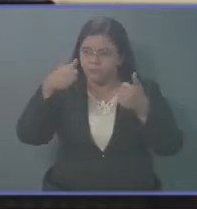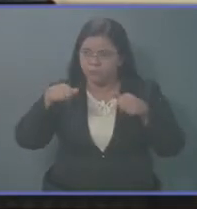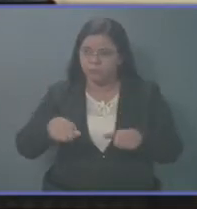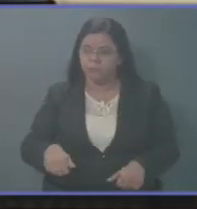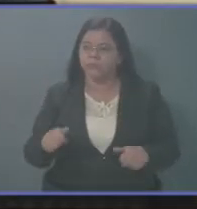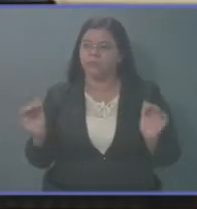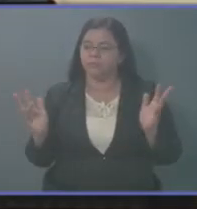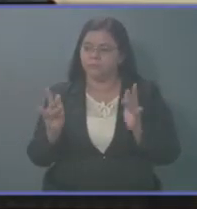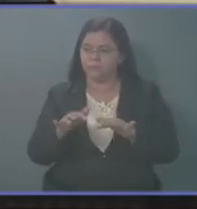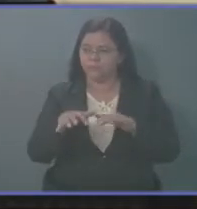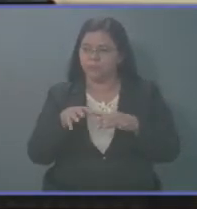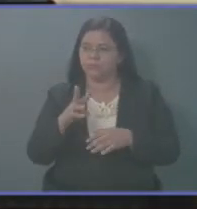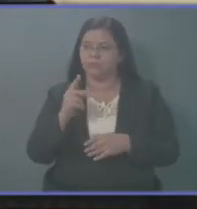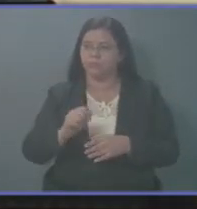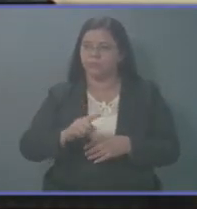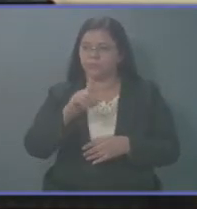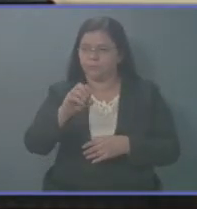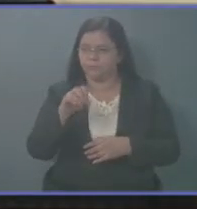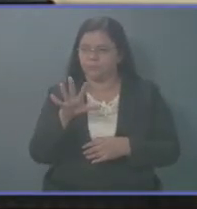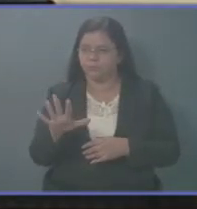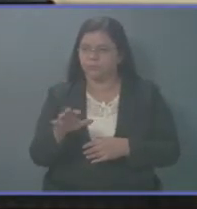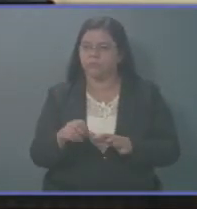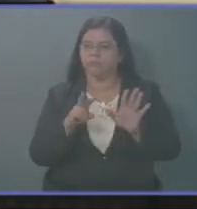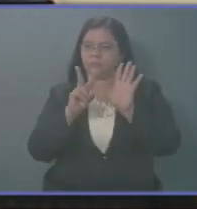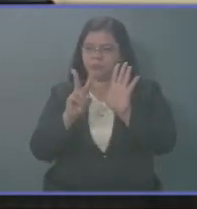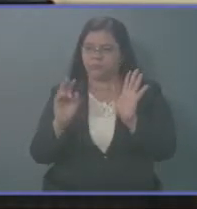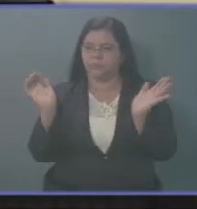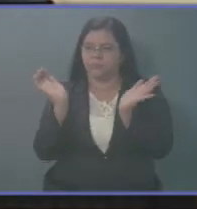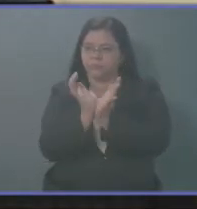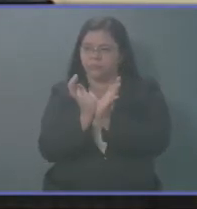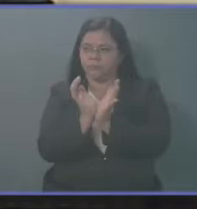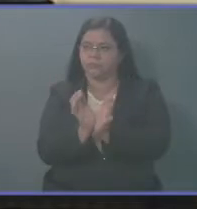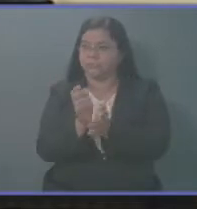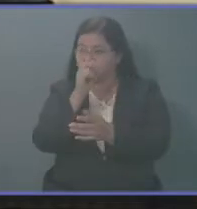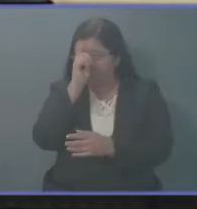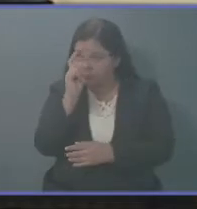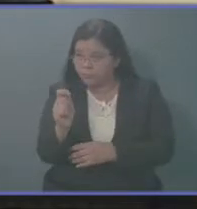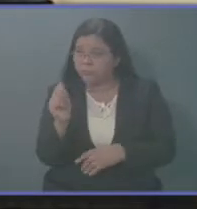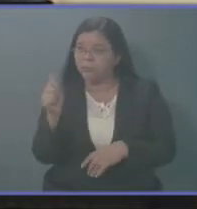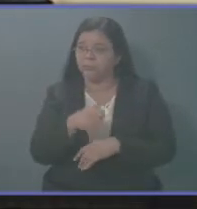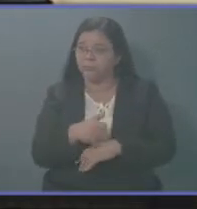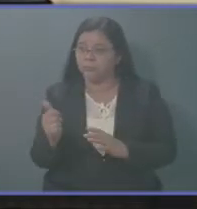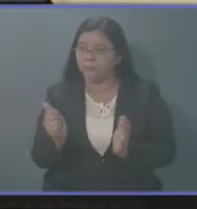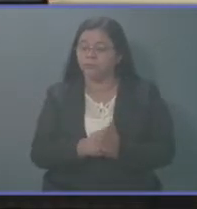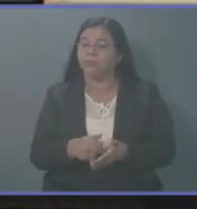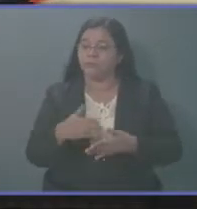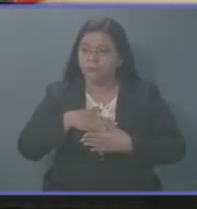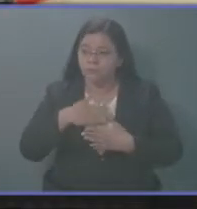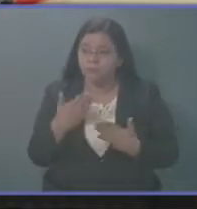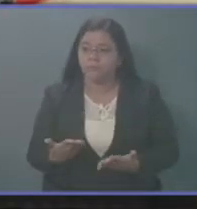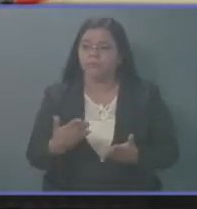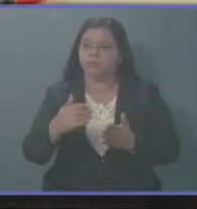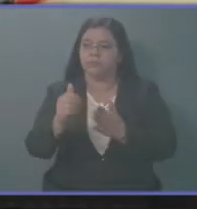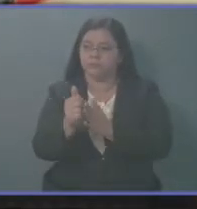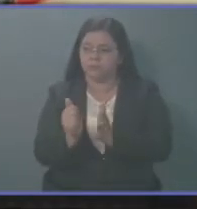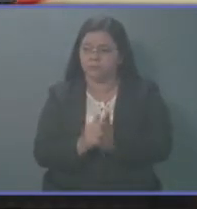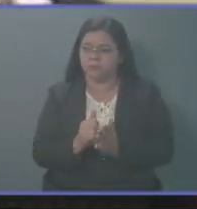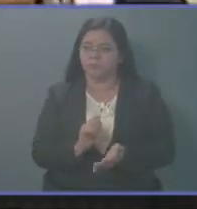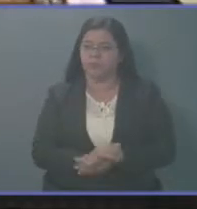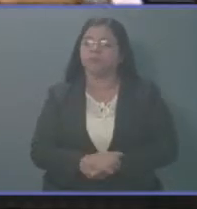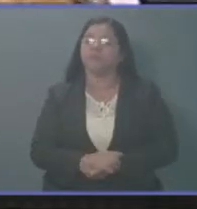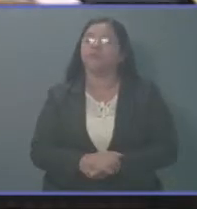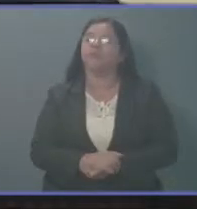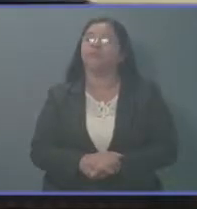ordinaria número 105 de fecha 7 de mayo del presente año, la honorable Asamblea Legislativa dispuso los aspectos